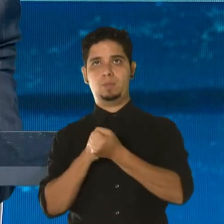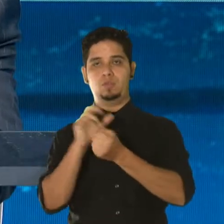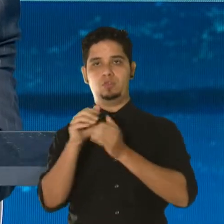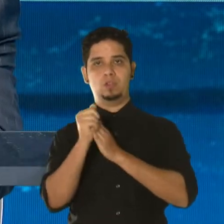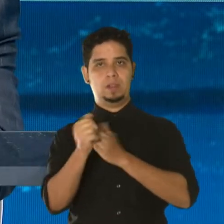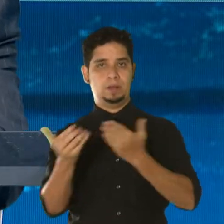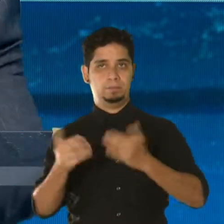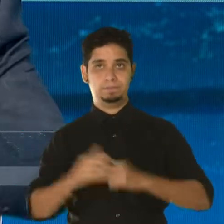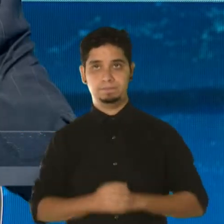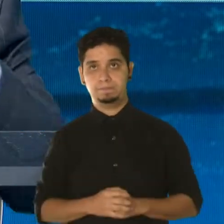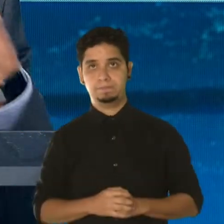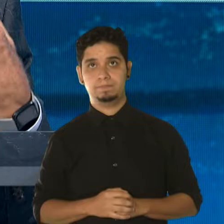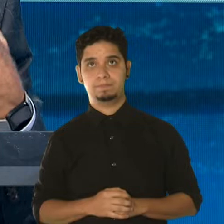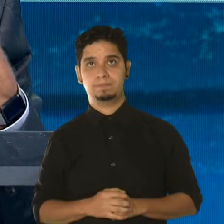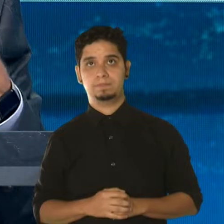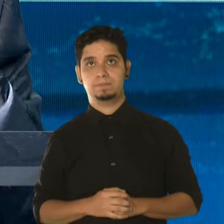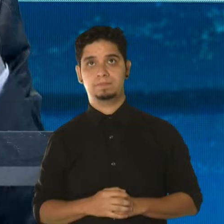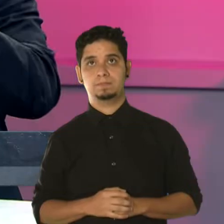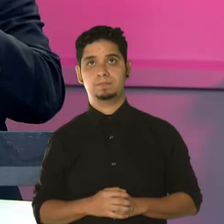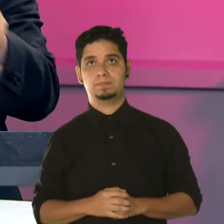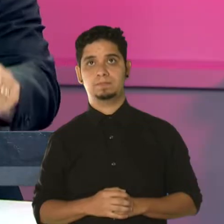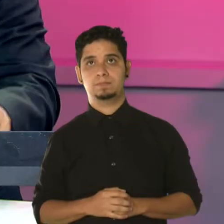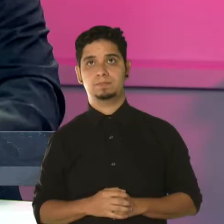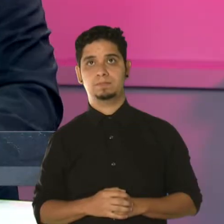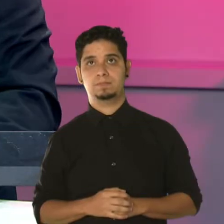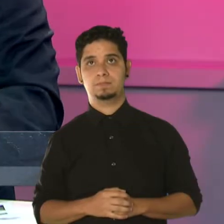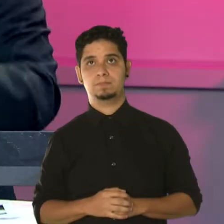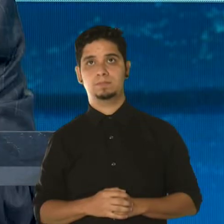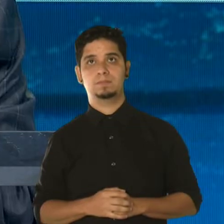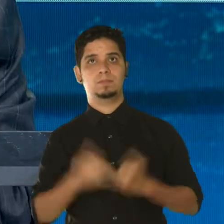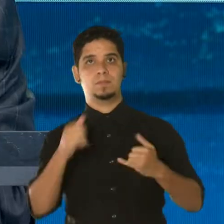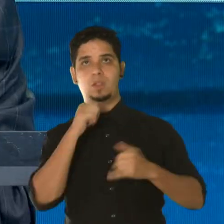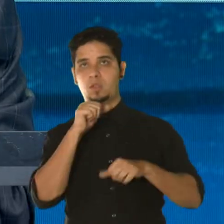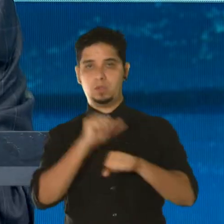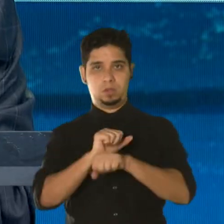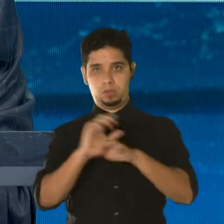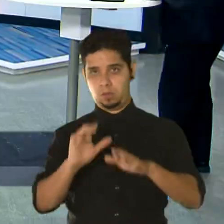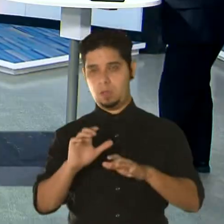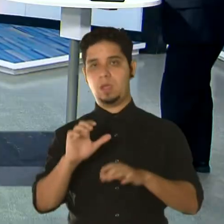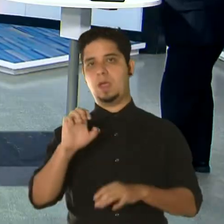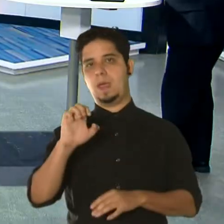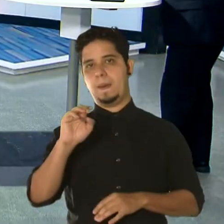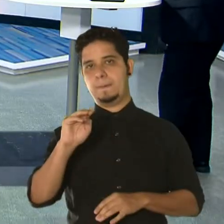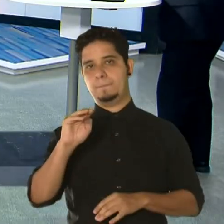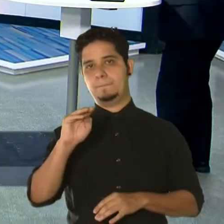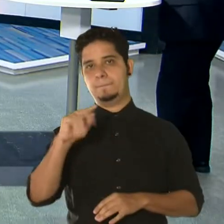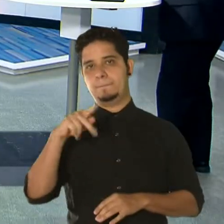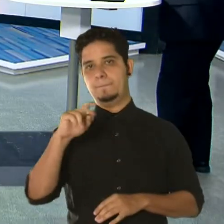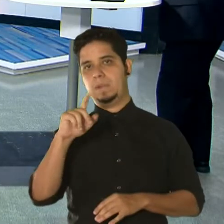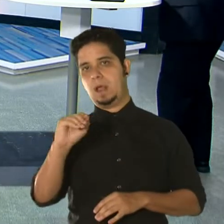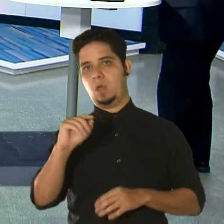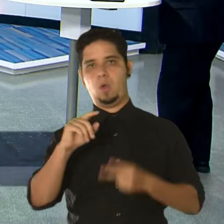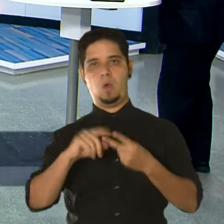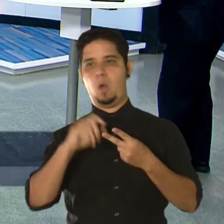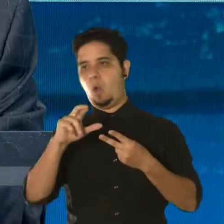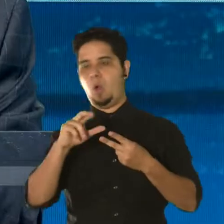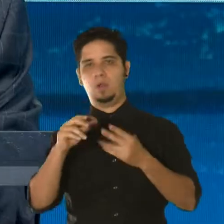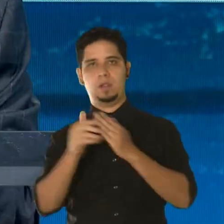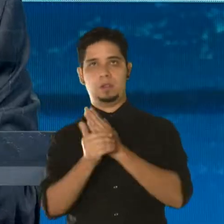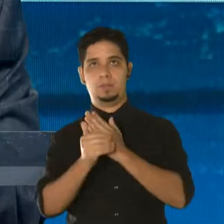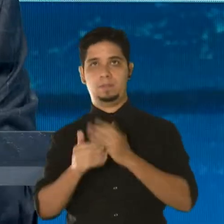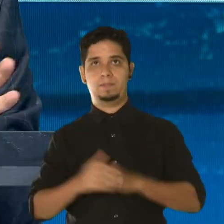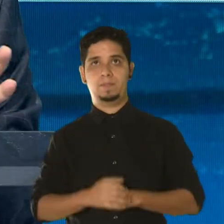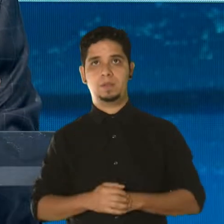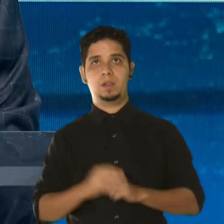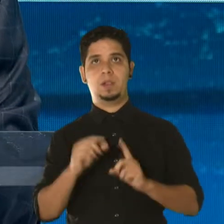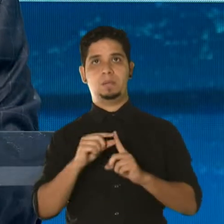líderes. Ya no se les llama empleados, ahora son asociados. Son asociados. Bueno, es talento. Son asociados. O talento. Talento. De hecho, la palabra recursos